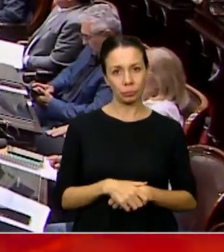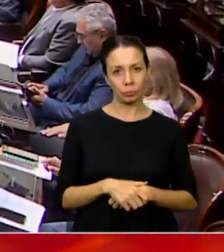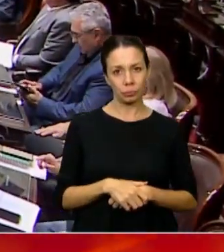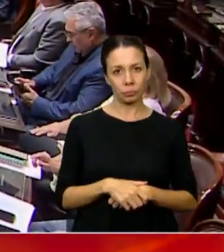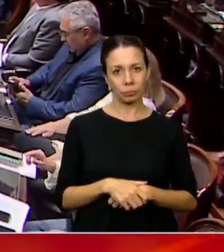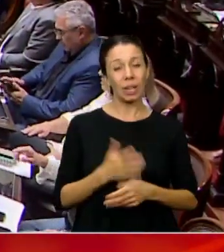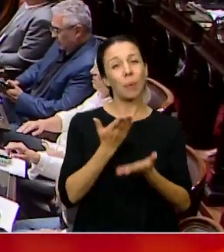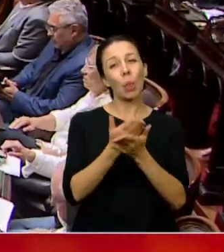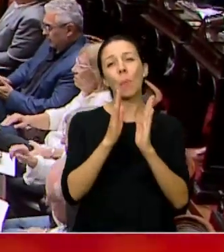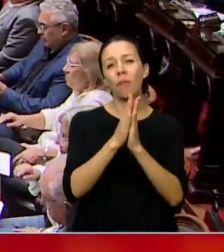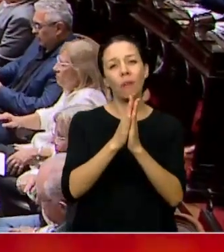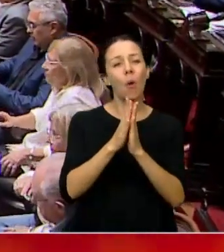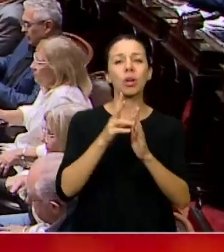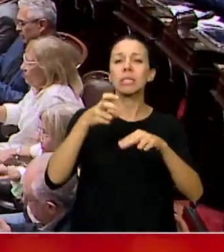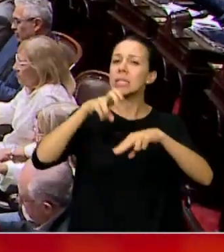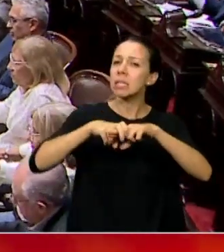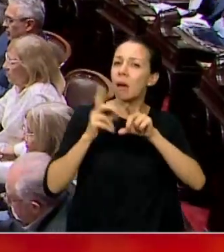Les pido que no se levanten